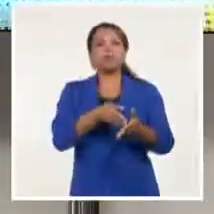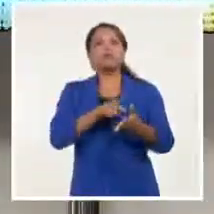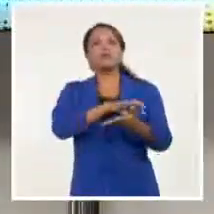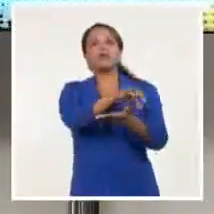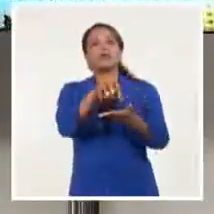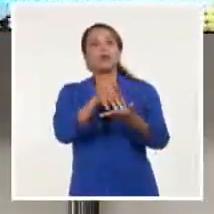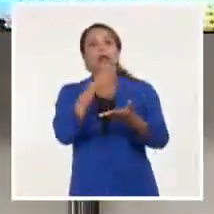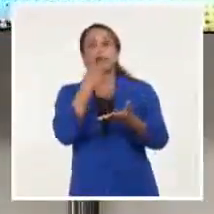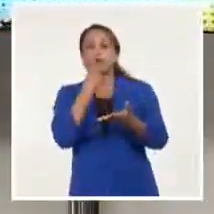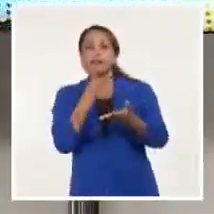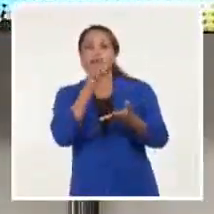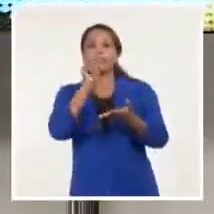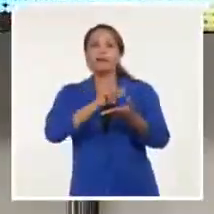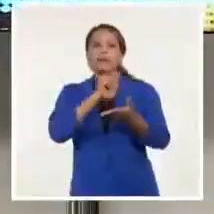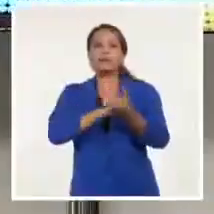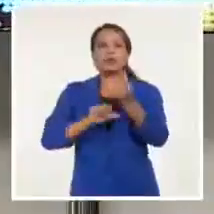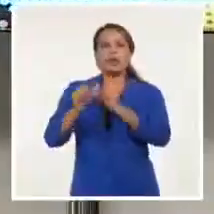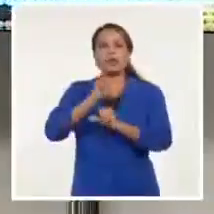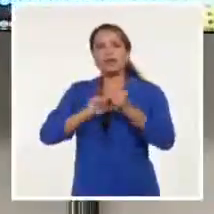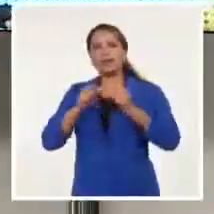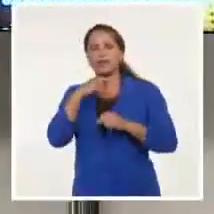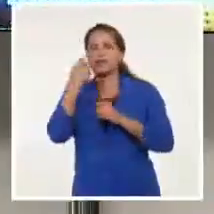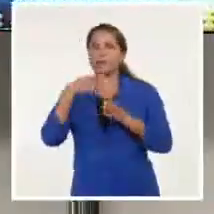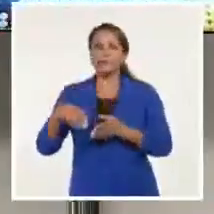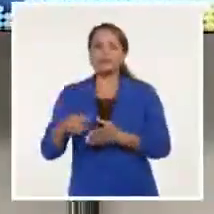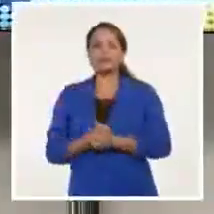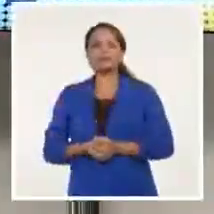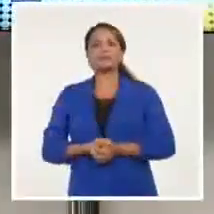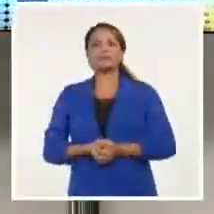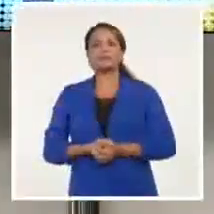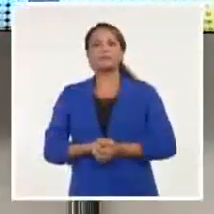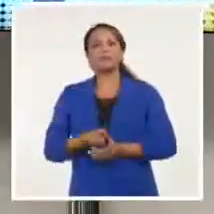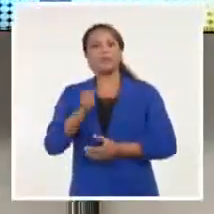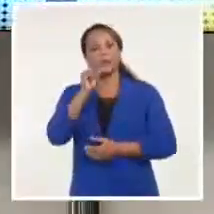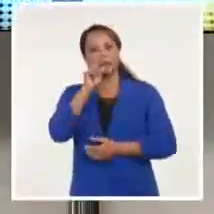para atender a las víctimas. Así me despido. Continúen con otras informaciones.